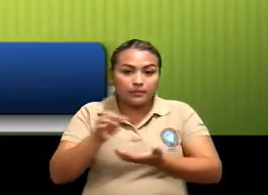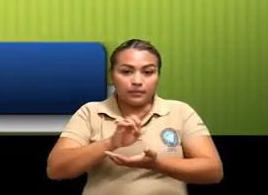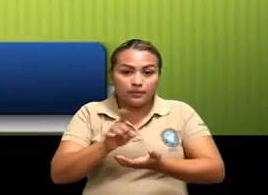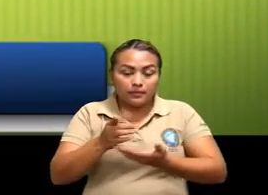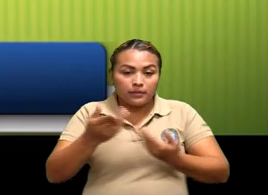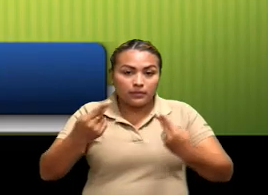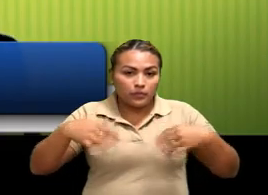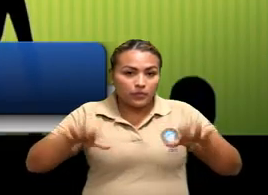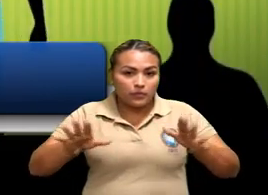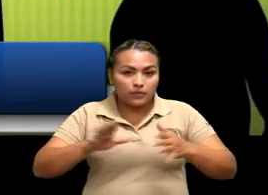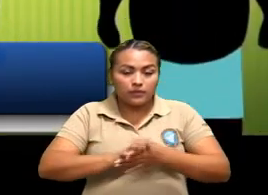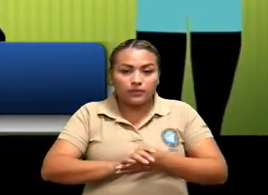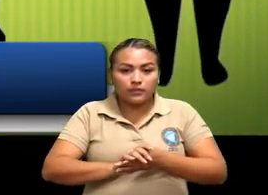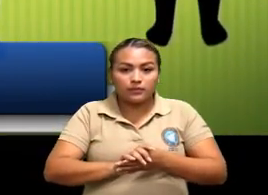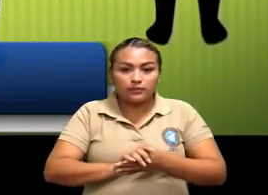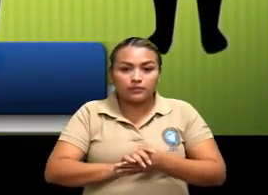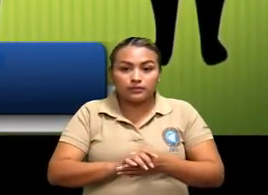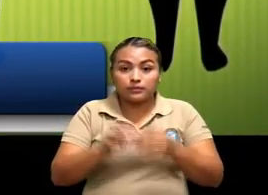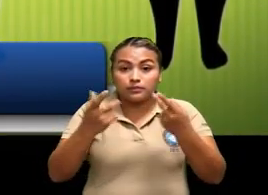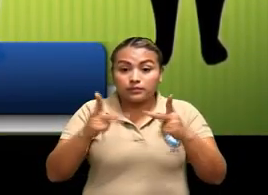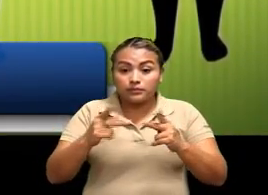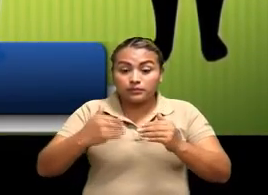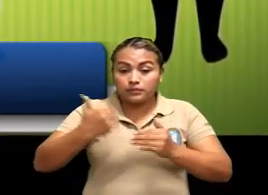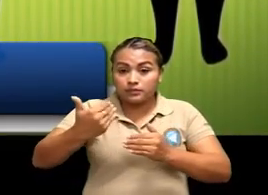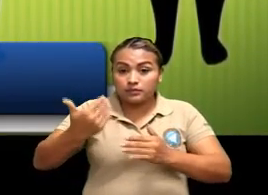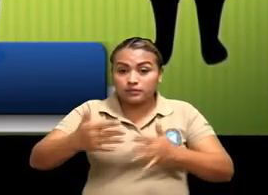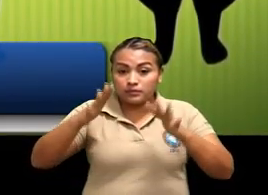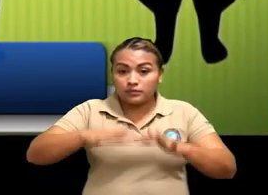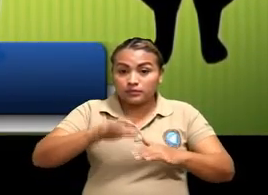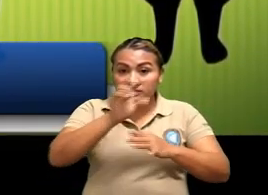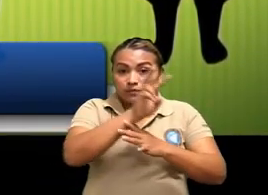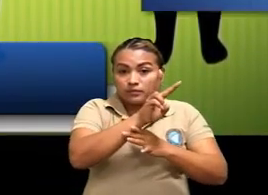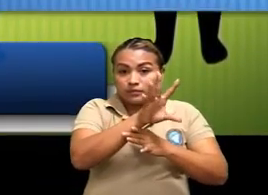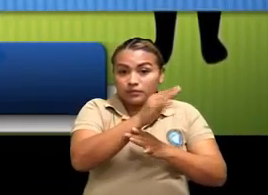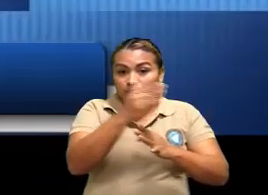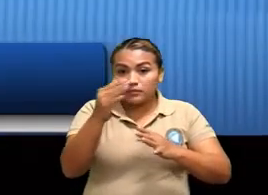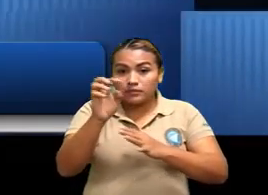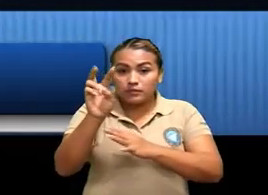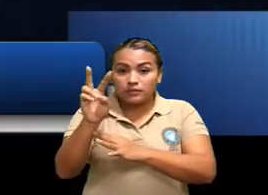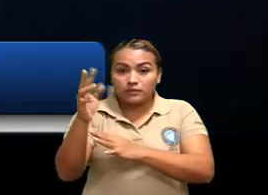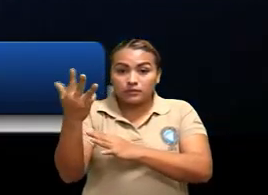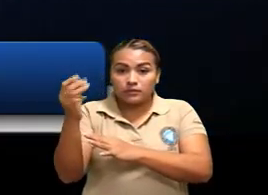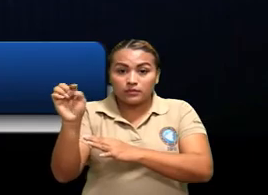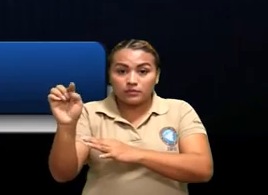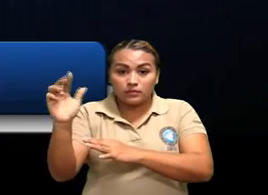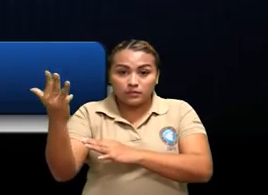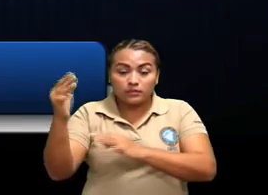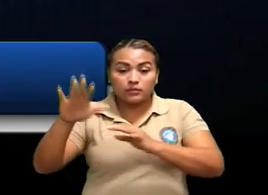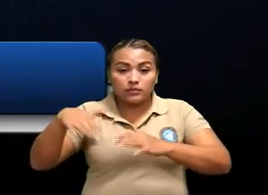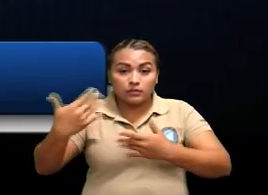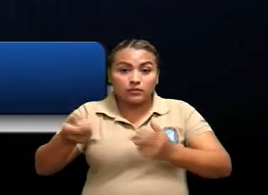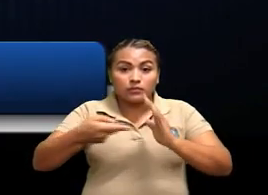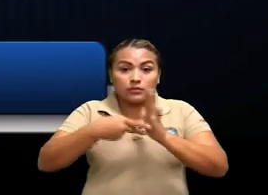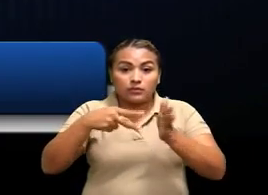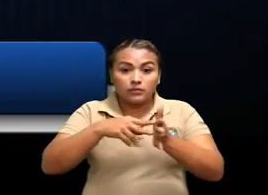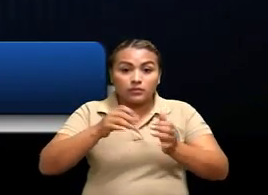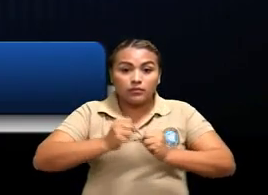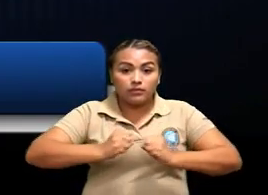había dicho. Cuando ya estamos de 25 a 29.9, estamos en sobrepeso.